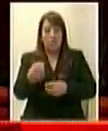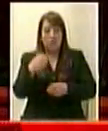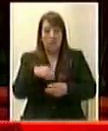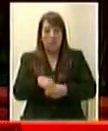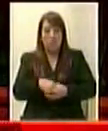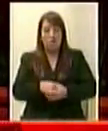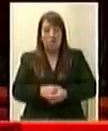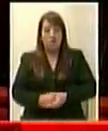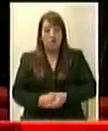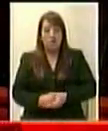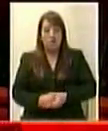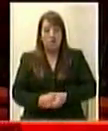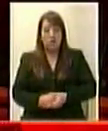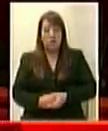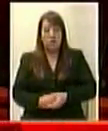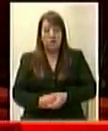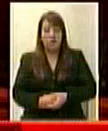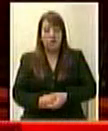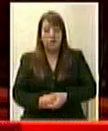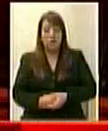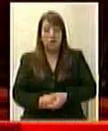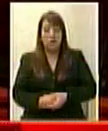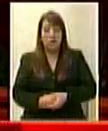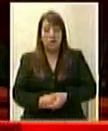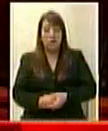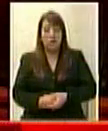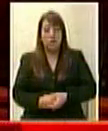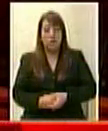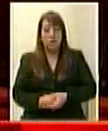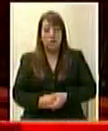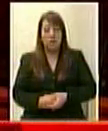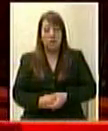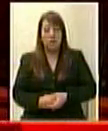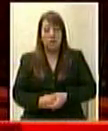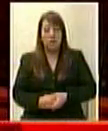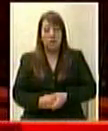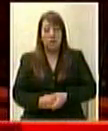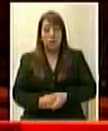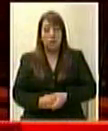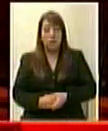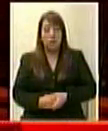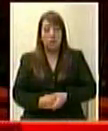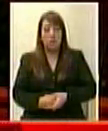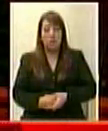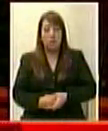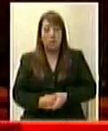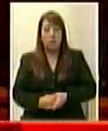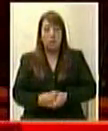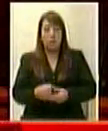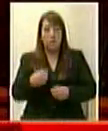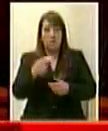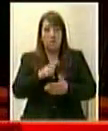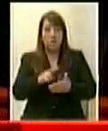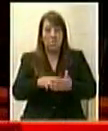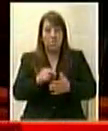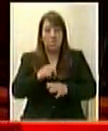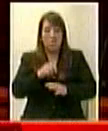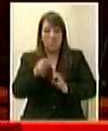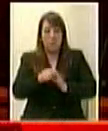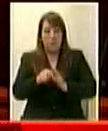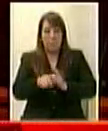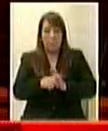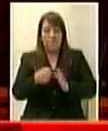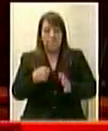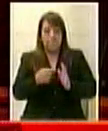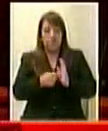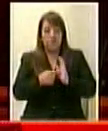interiormente lo siguen llevando. Presidente, yo voy a dar lectura de un proyecto de ley que